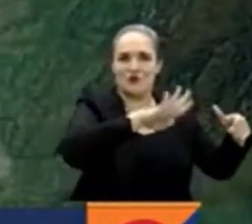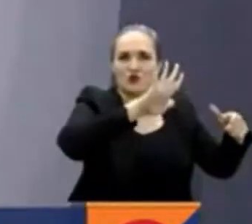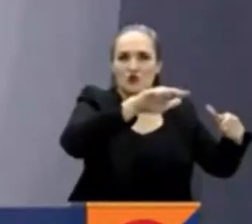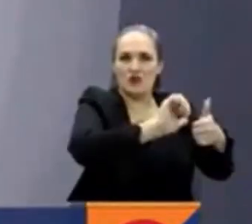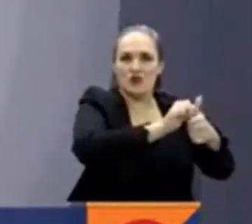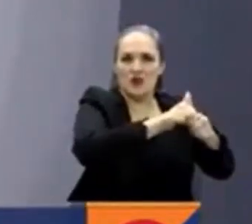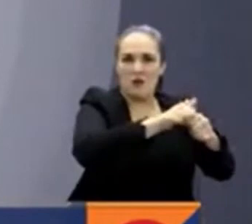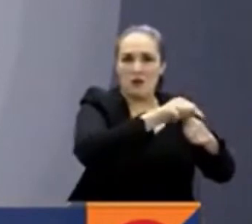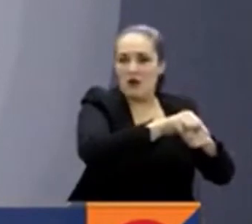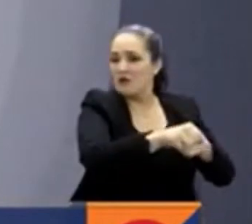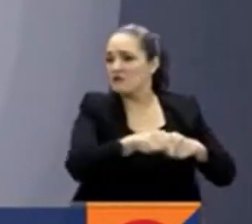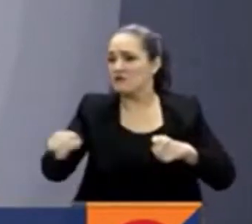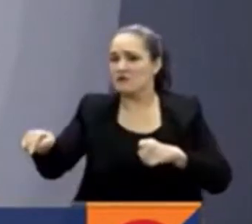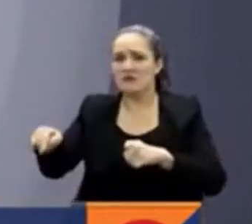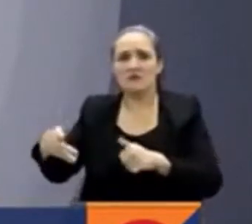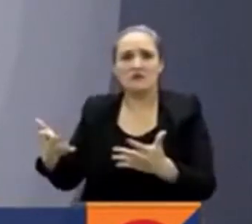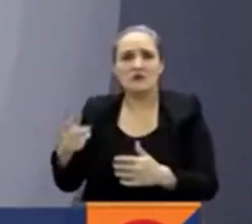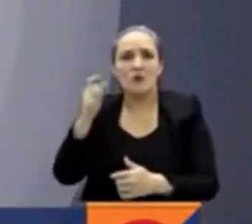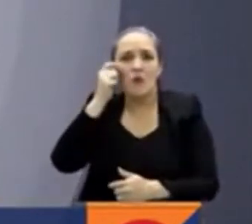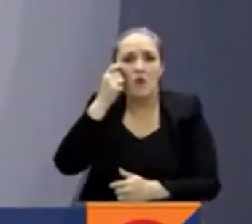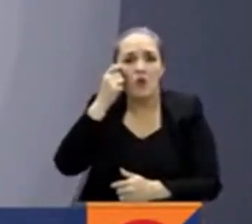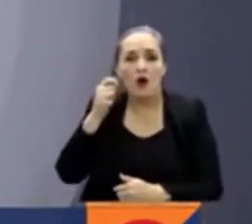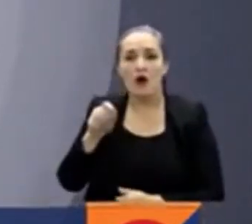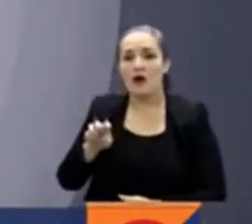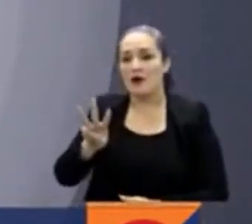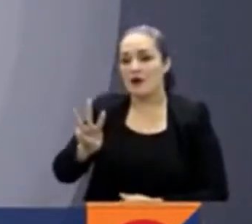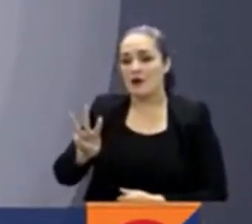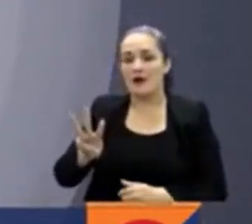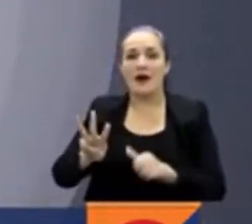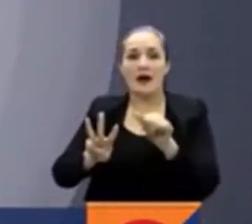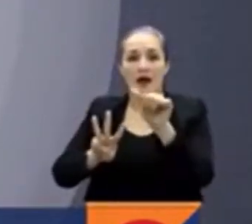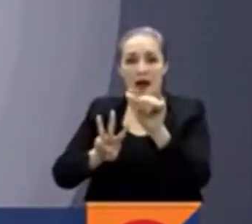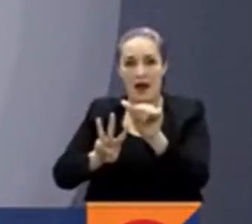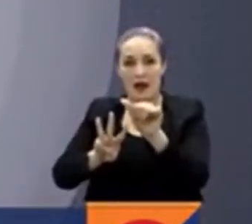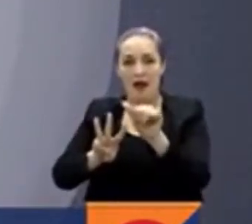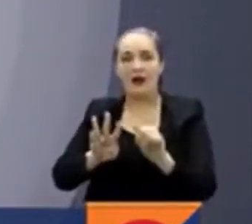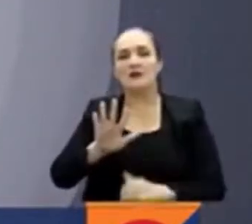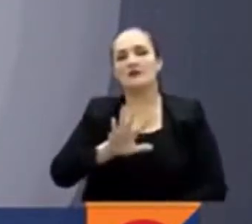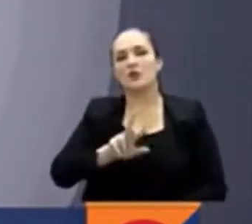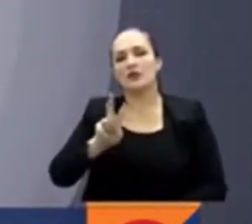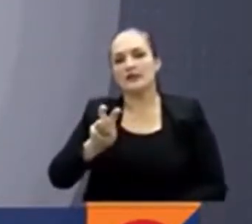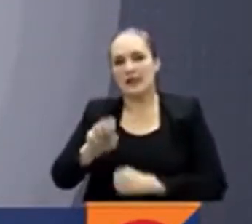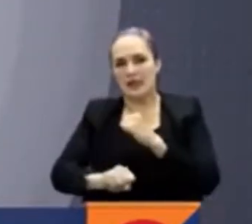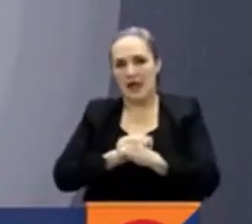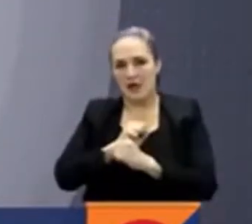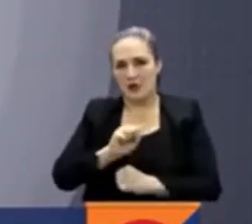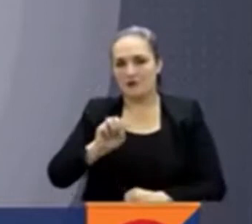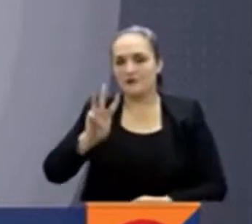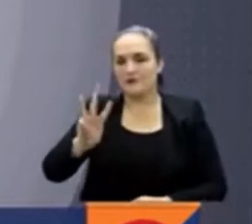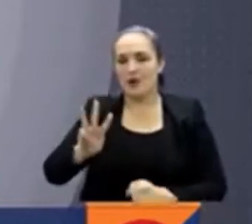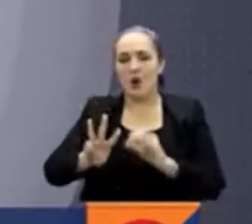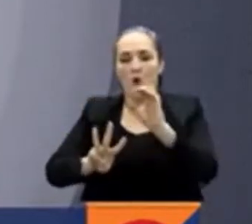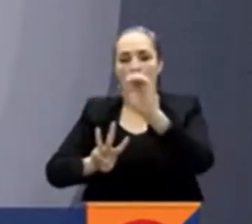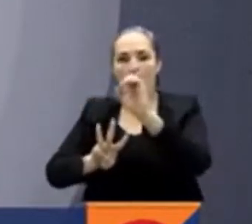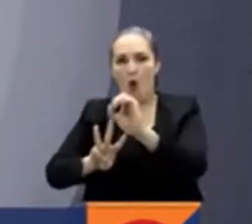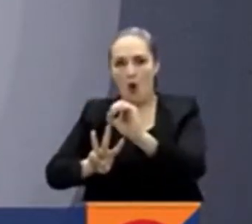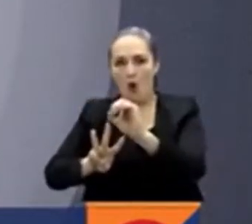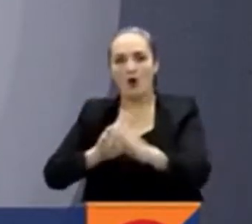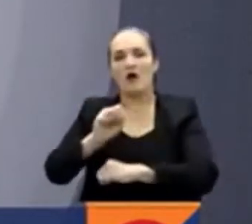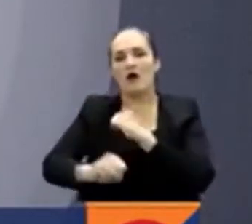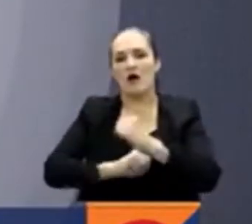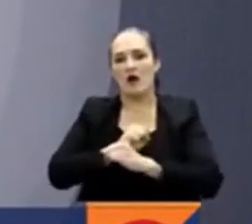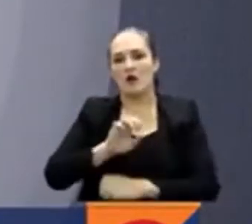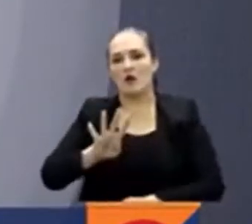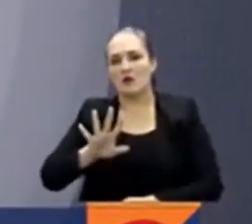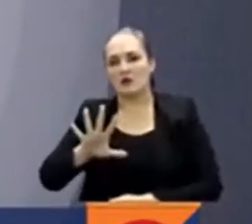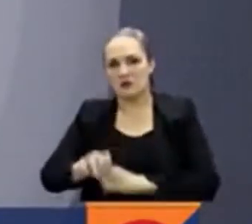Las víctimas fueron identificadas como Celsa Elisa Miranda López, de 57 años de edad, Fernando Leal Martínez, de